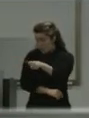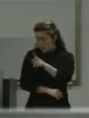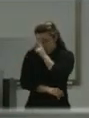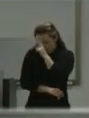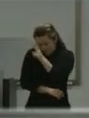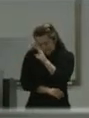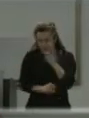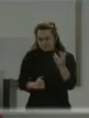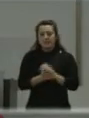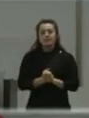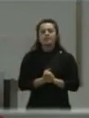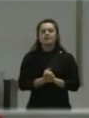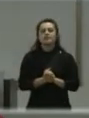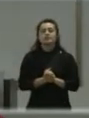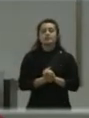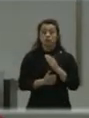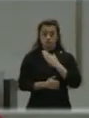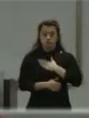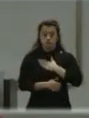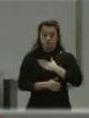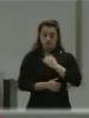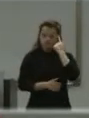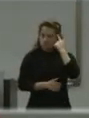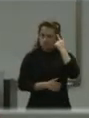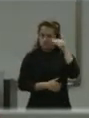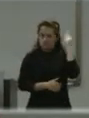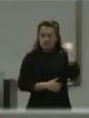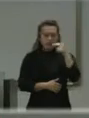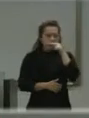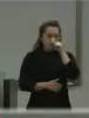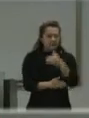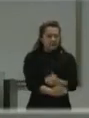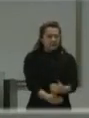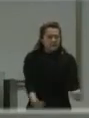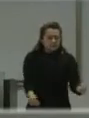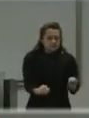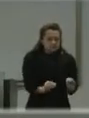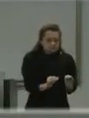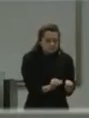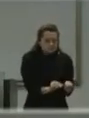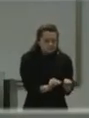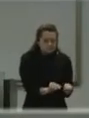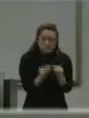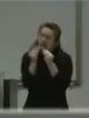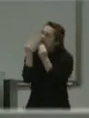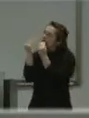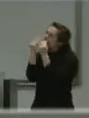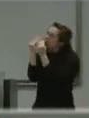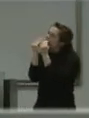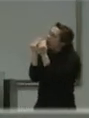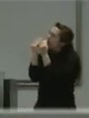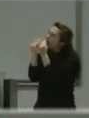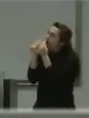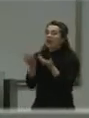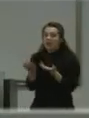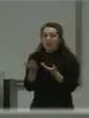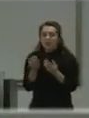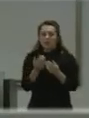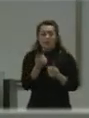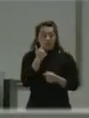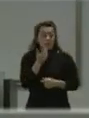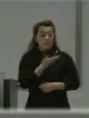desde muy pequeños de inculcárceles o debe tratar de llevar una muy buena comunicación